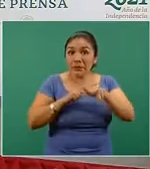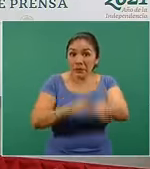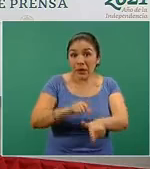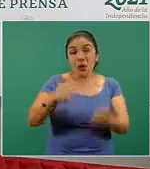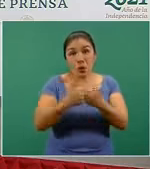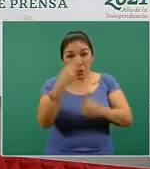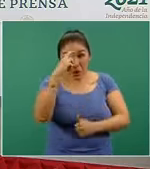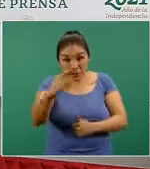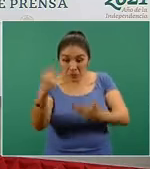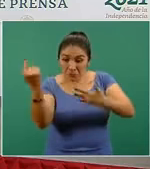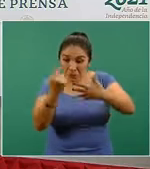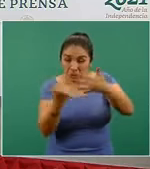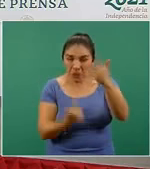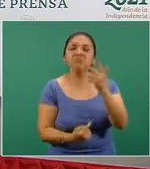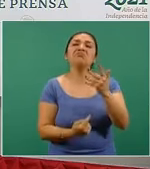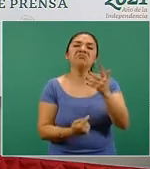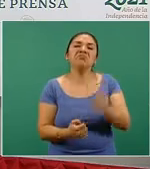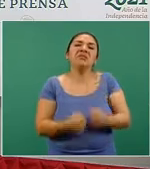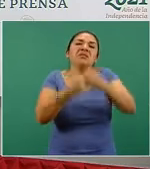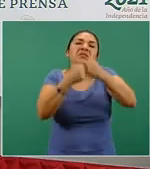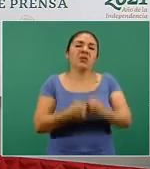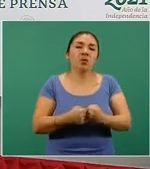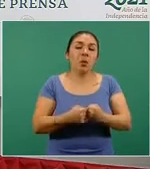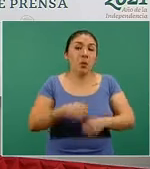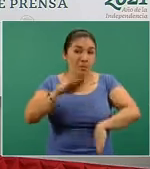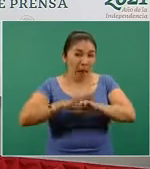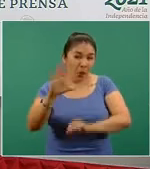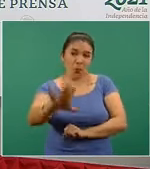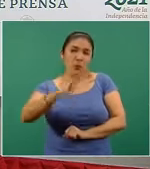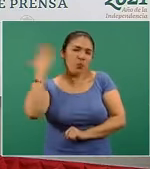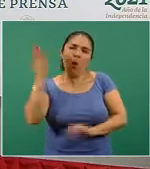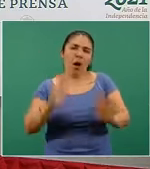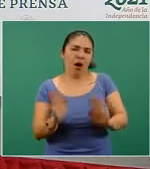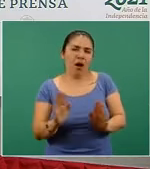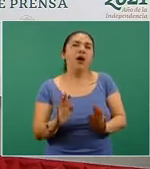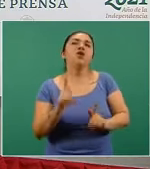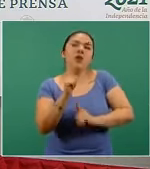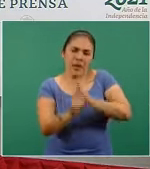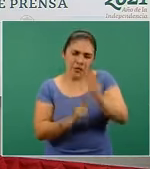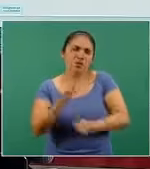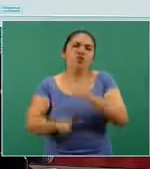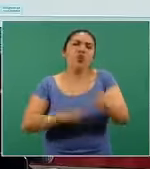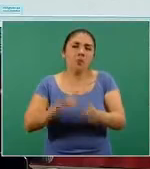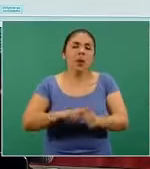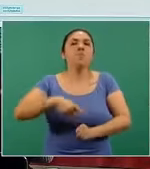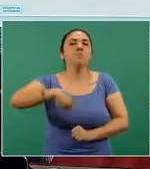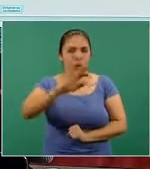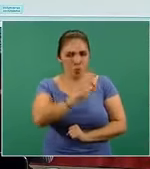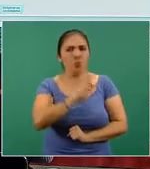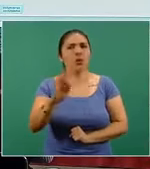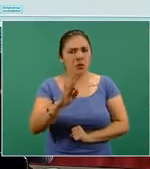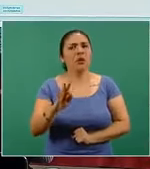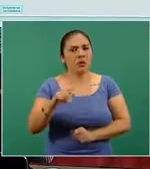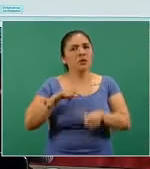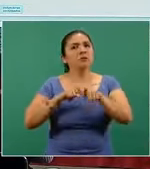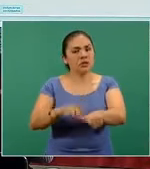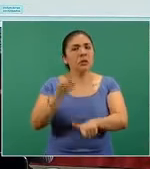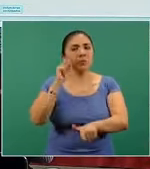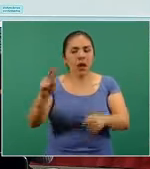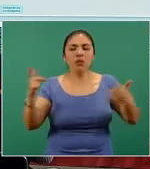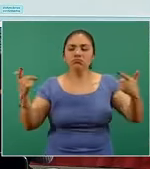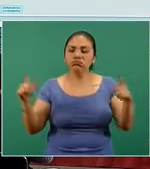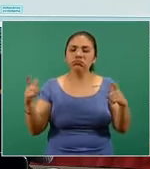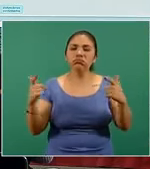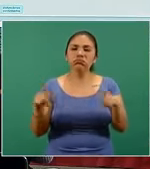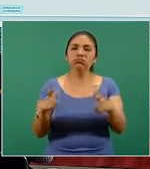respetemos, podremos también de seguro, aunque no con una velocidad tan grande como la que vimos en semanas previas, pero pudiéramos tener todavía